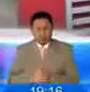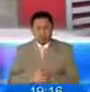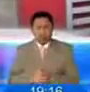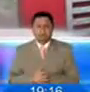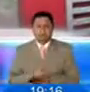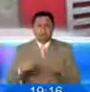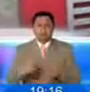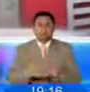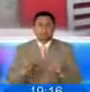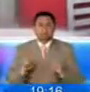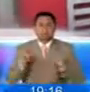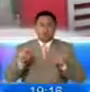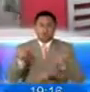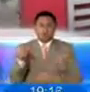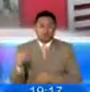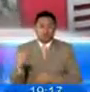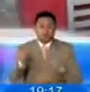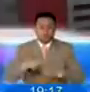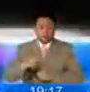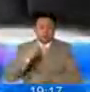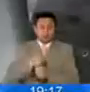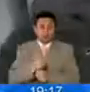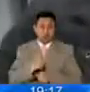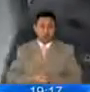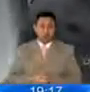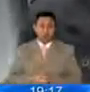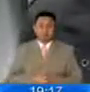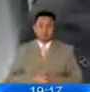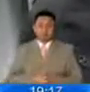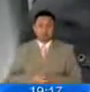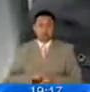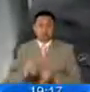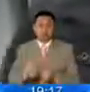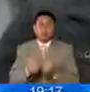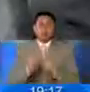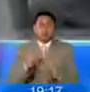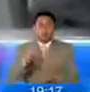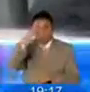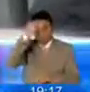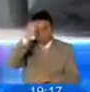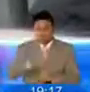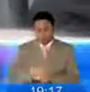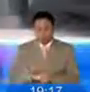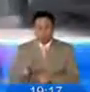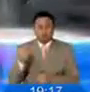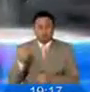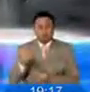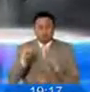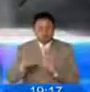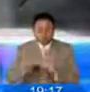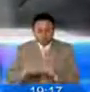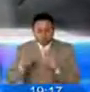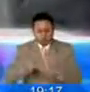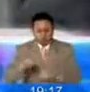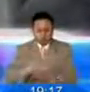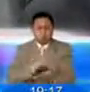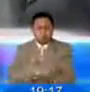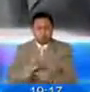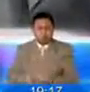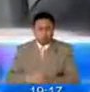igualmente oportunidades para los jóvenes, para que trabajen. Con una buena educación, que inculquen a los chicos a crear